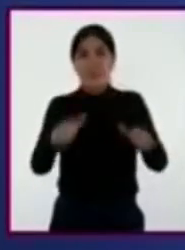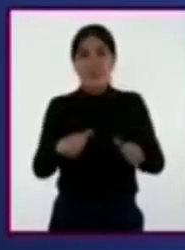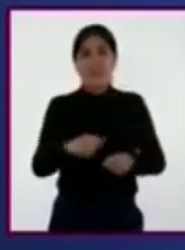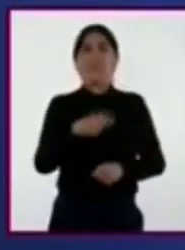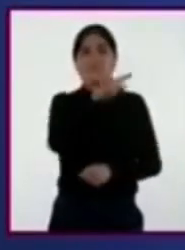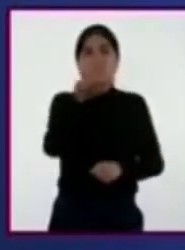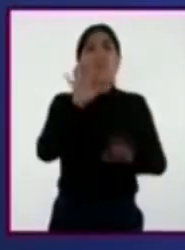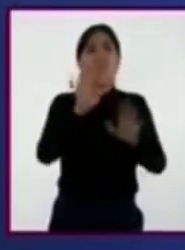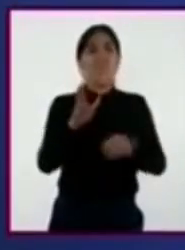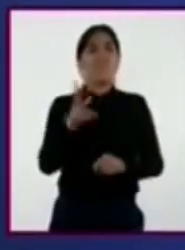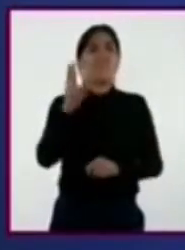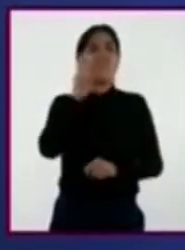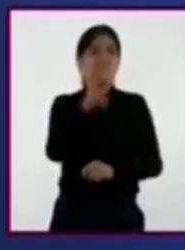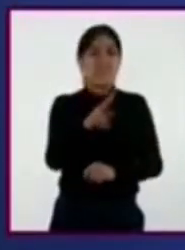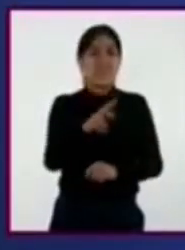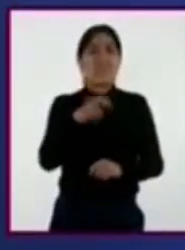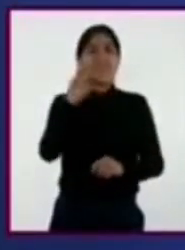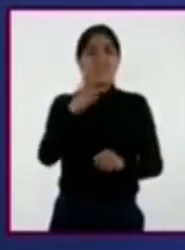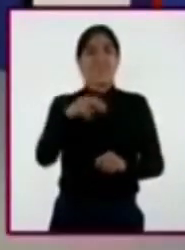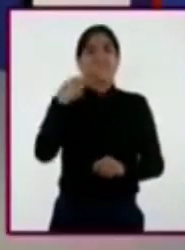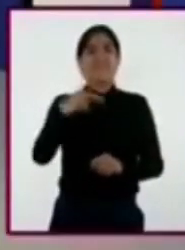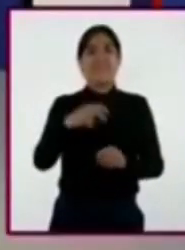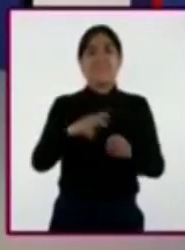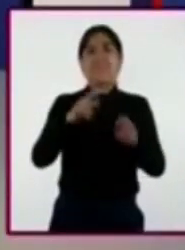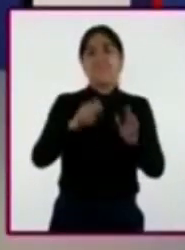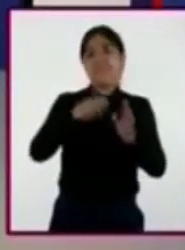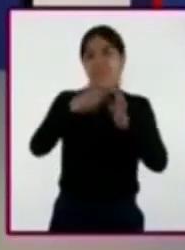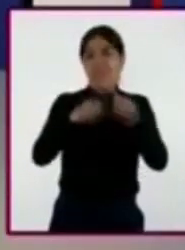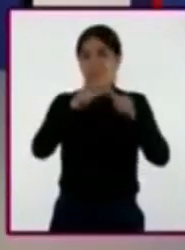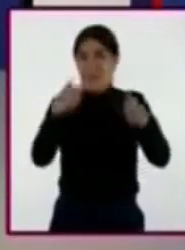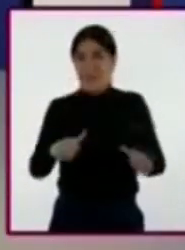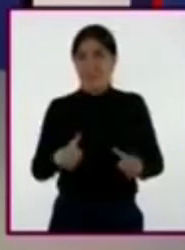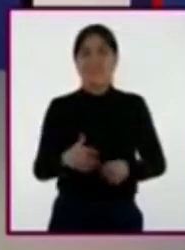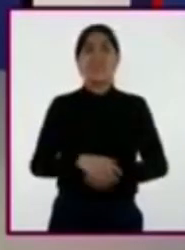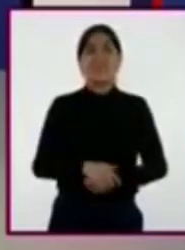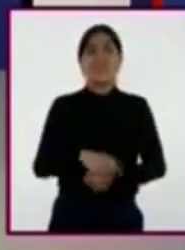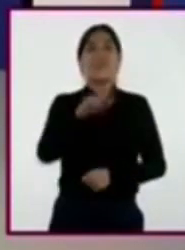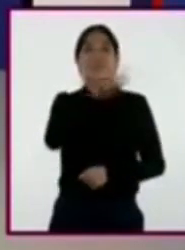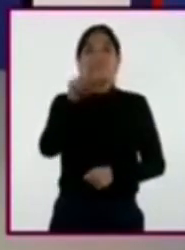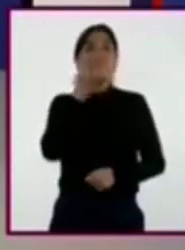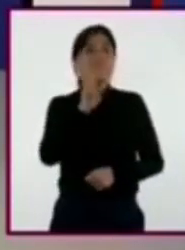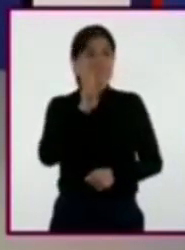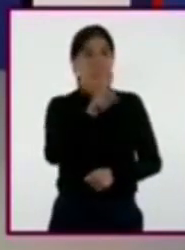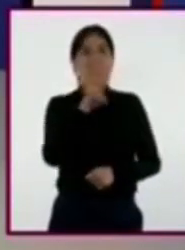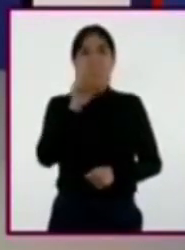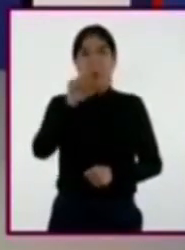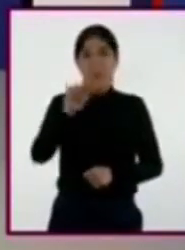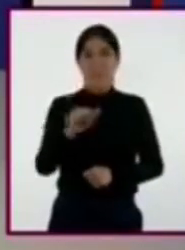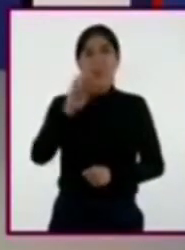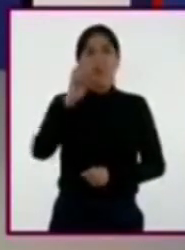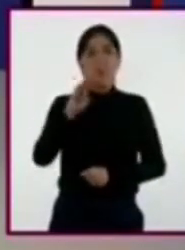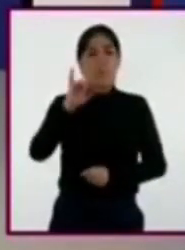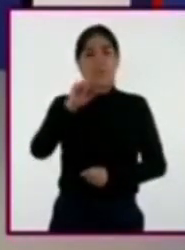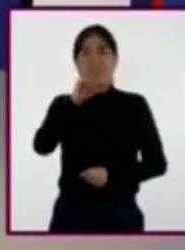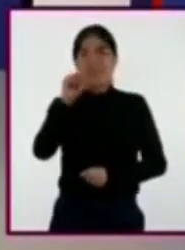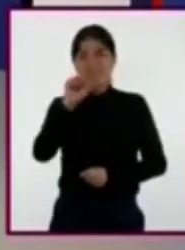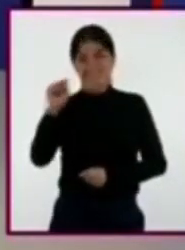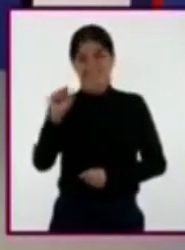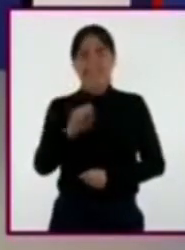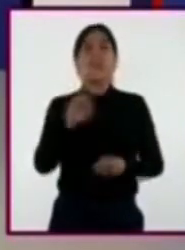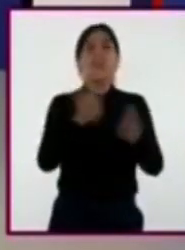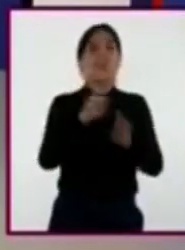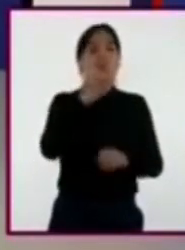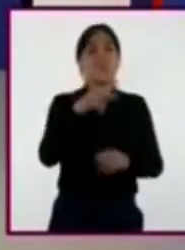vez habían escuchado ese nombre? Es increíble lo que el artista Pola Weiss pudo realizar aun cuando